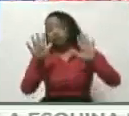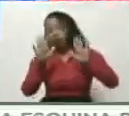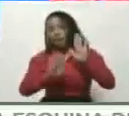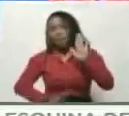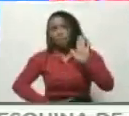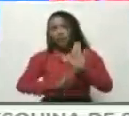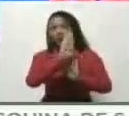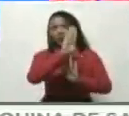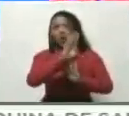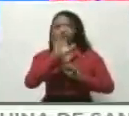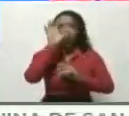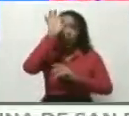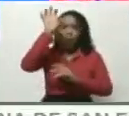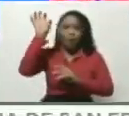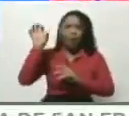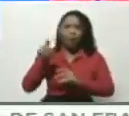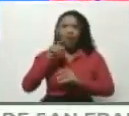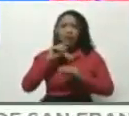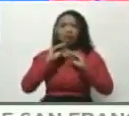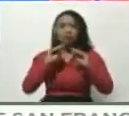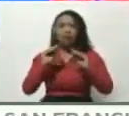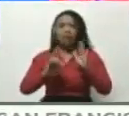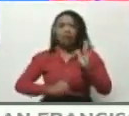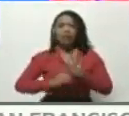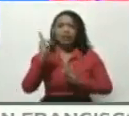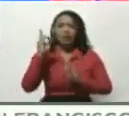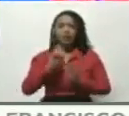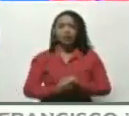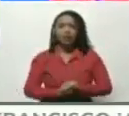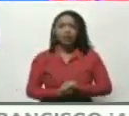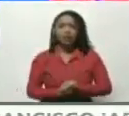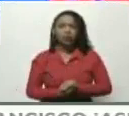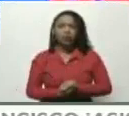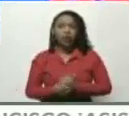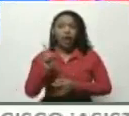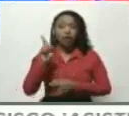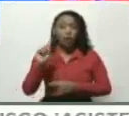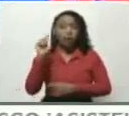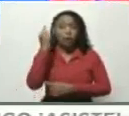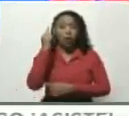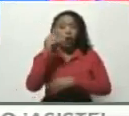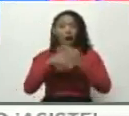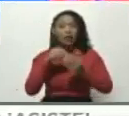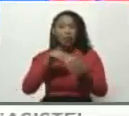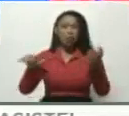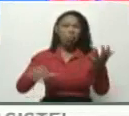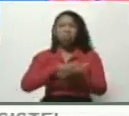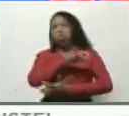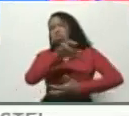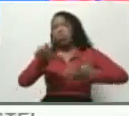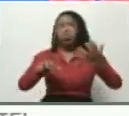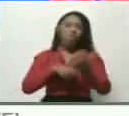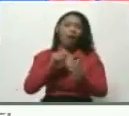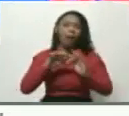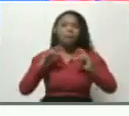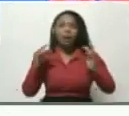superando los países que se llaman desarrollados, que fueron los primeros en entrar en crisis con la